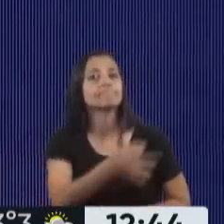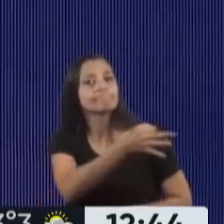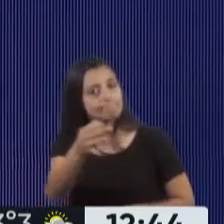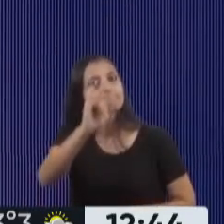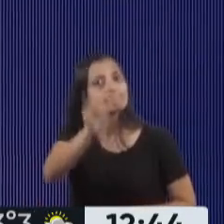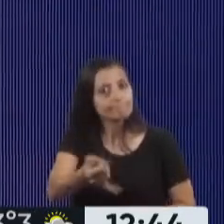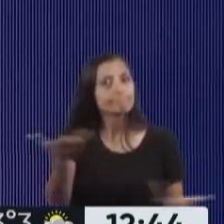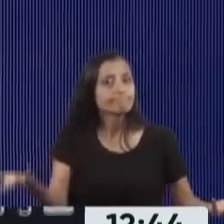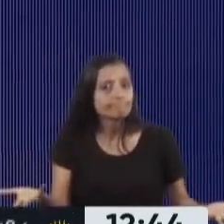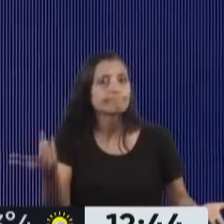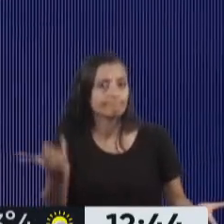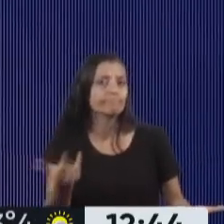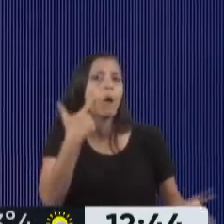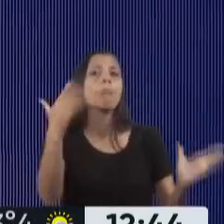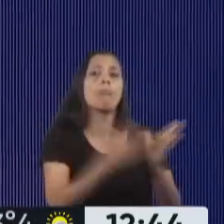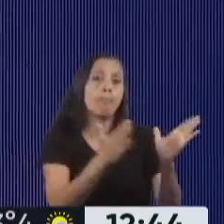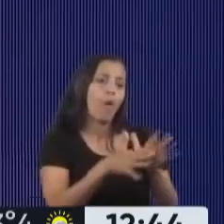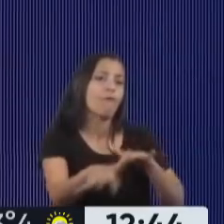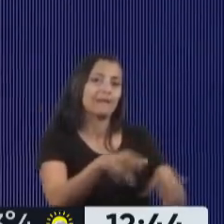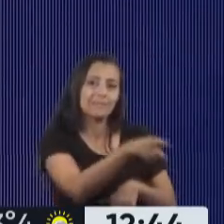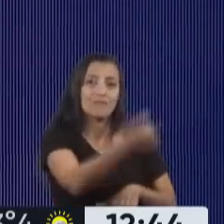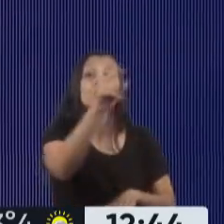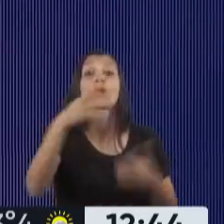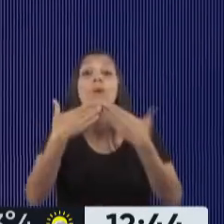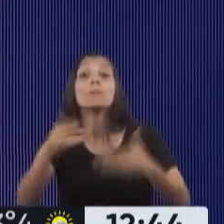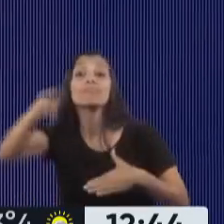efectivamente los validara en los hechos. Es más, el día